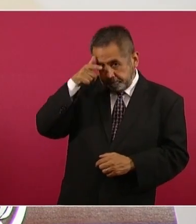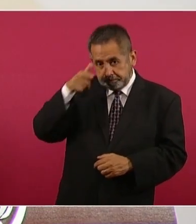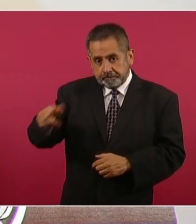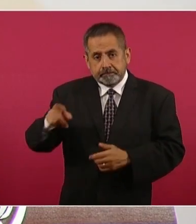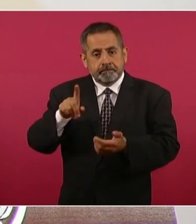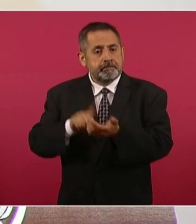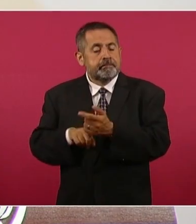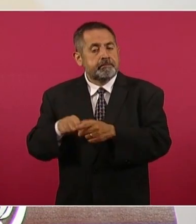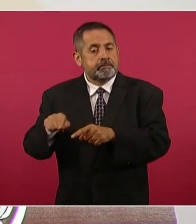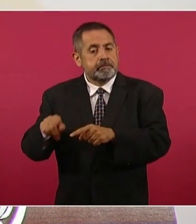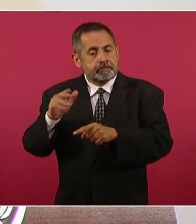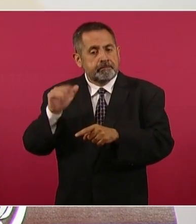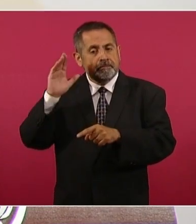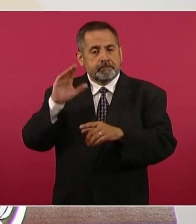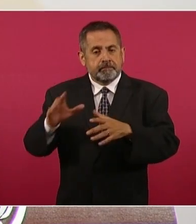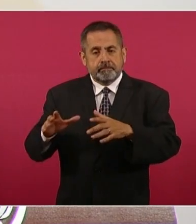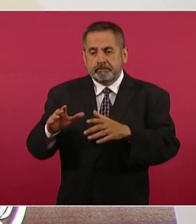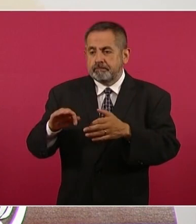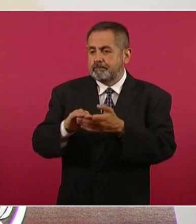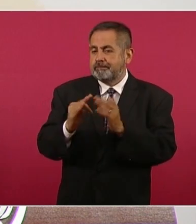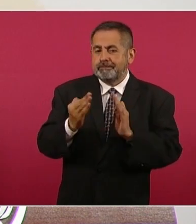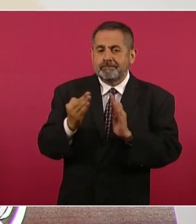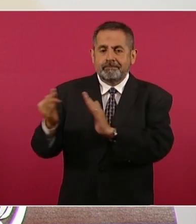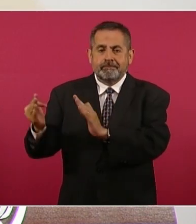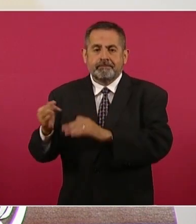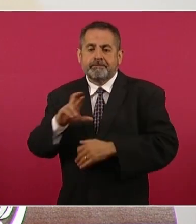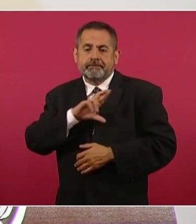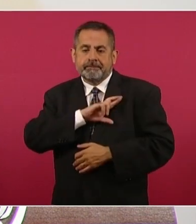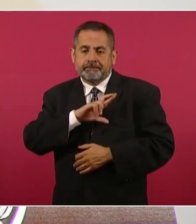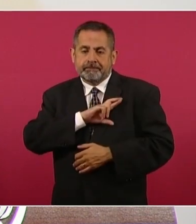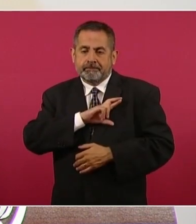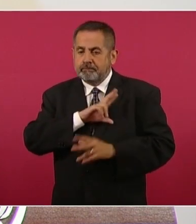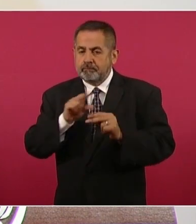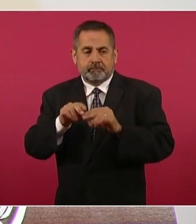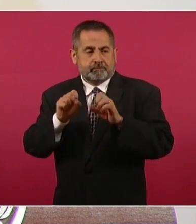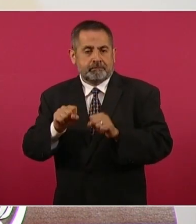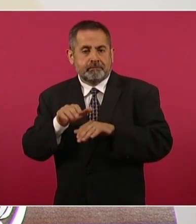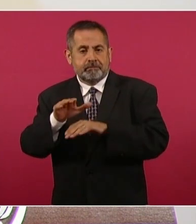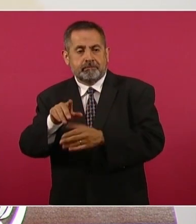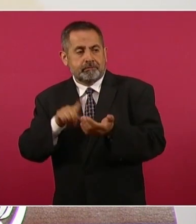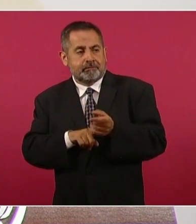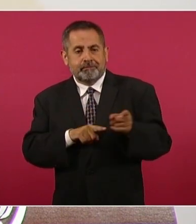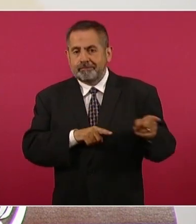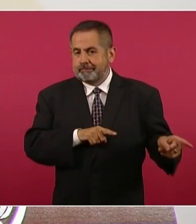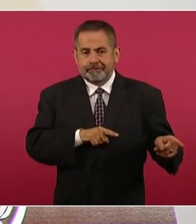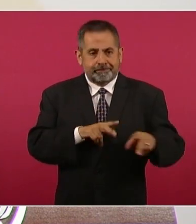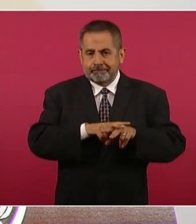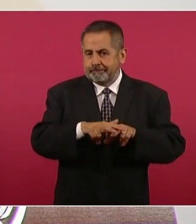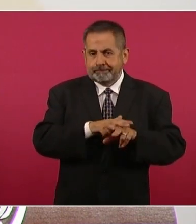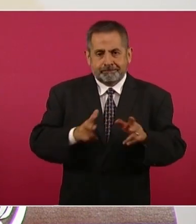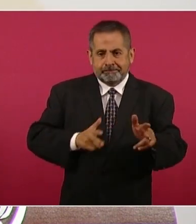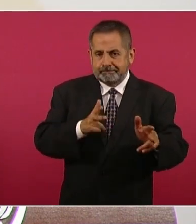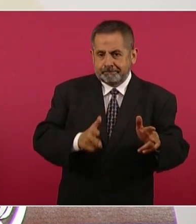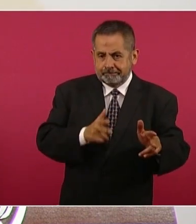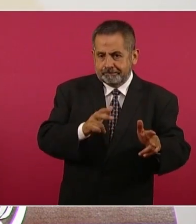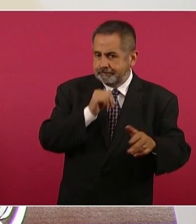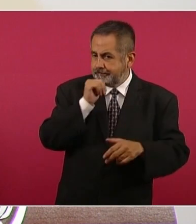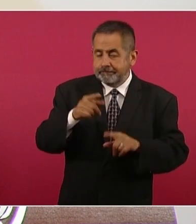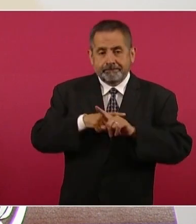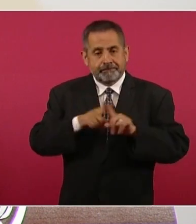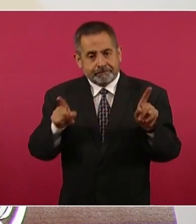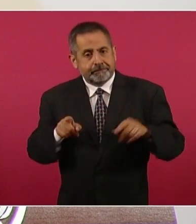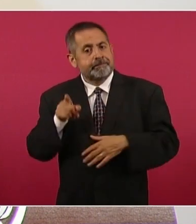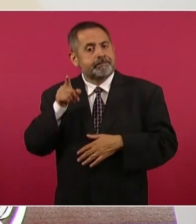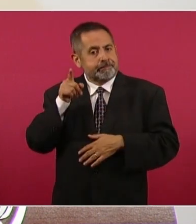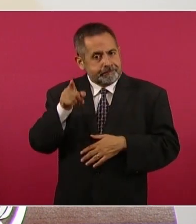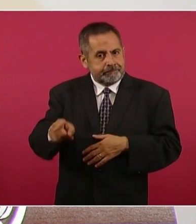el contexto de un fraccionamiento particular en el estado de Yucatán, no es del Tren Maya.